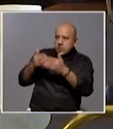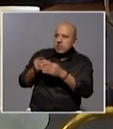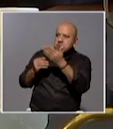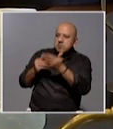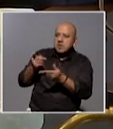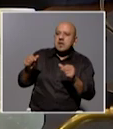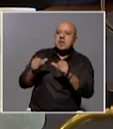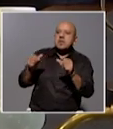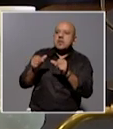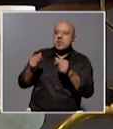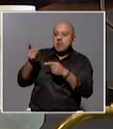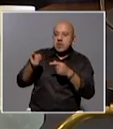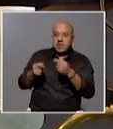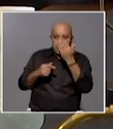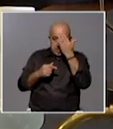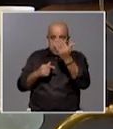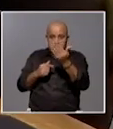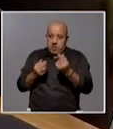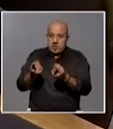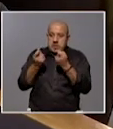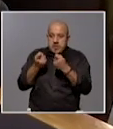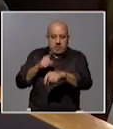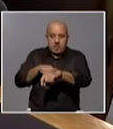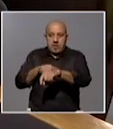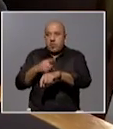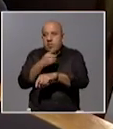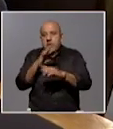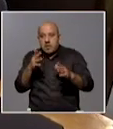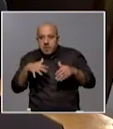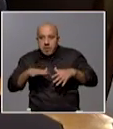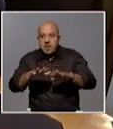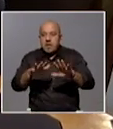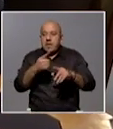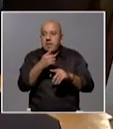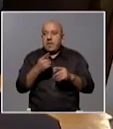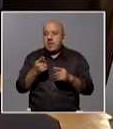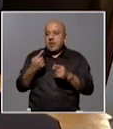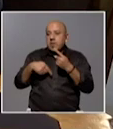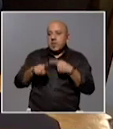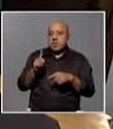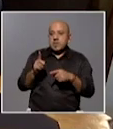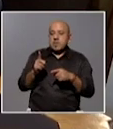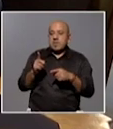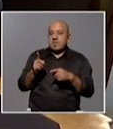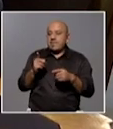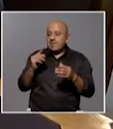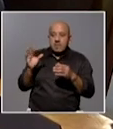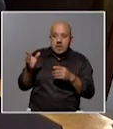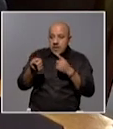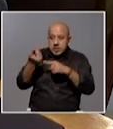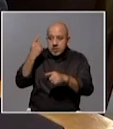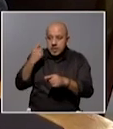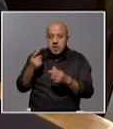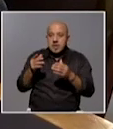del gobierno saliente el frente amplio necesitaba tiempo y días para preparar la interpelación todo lo que ocurrió ayer